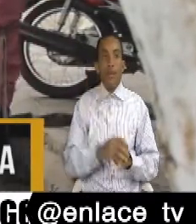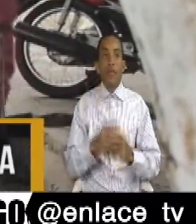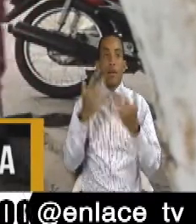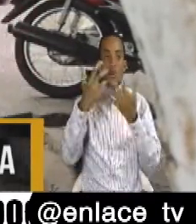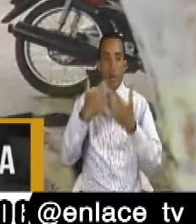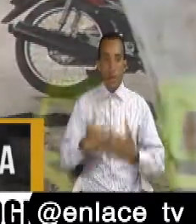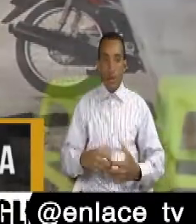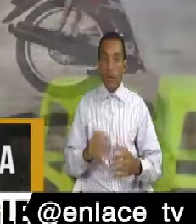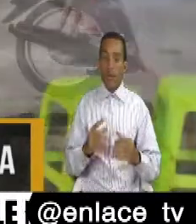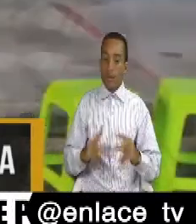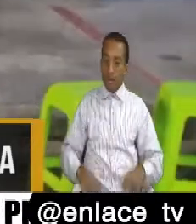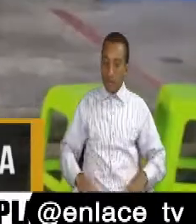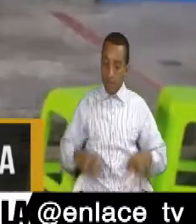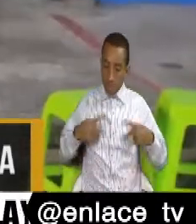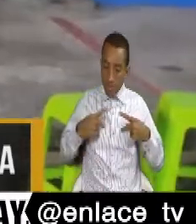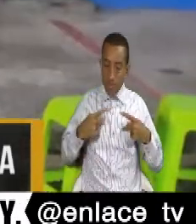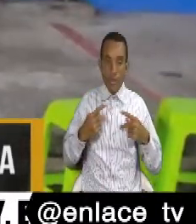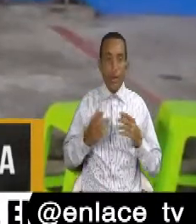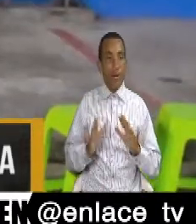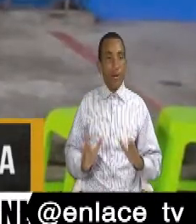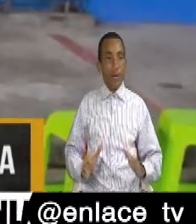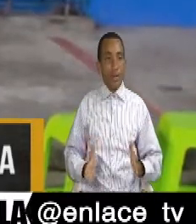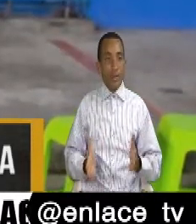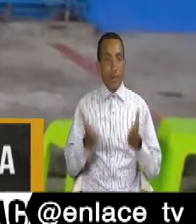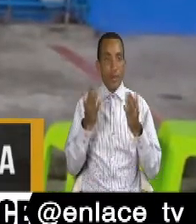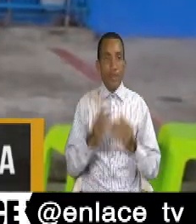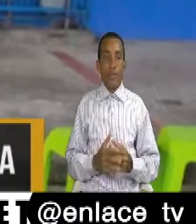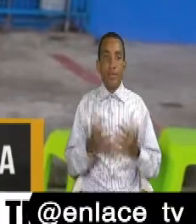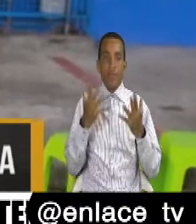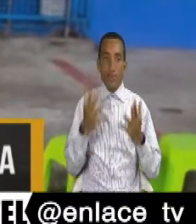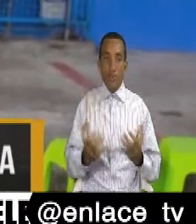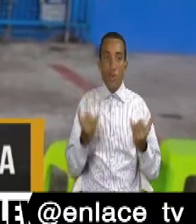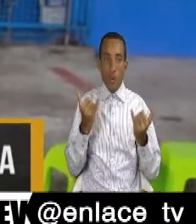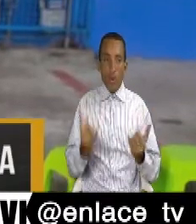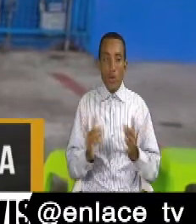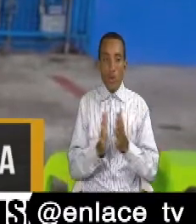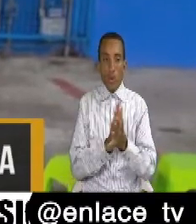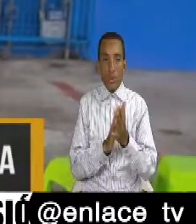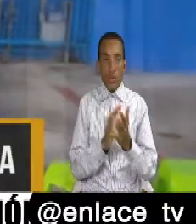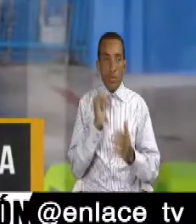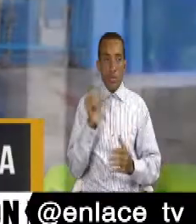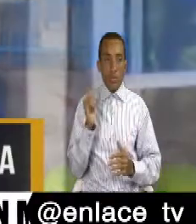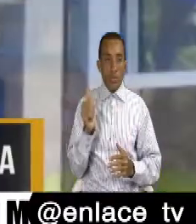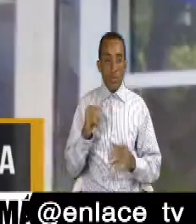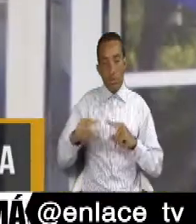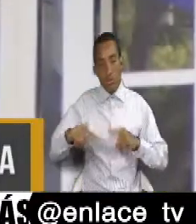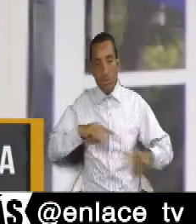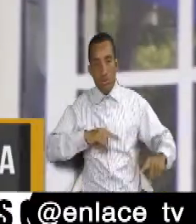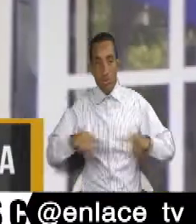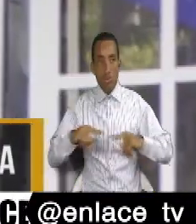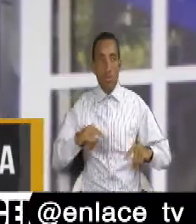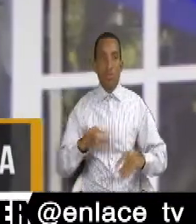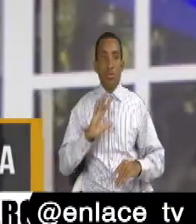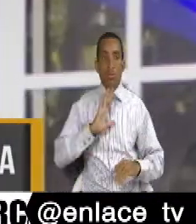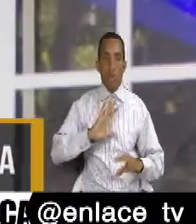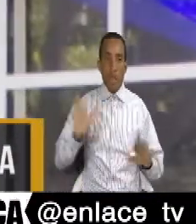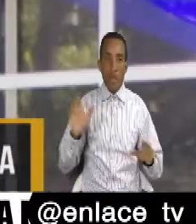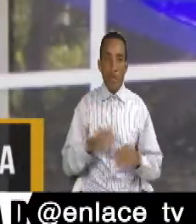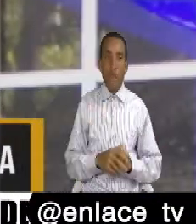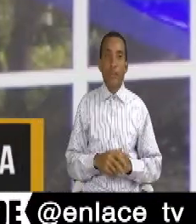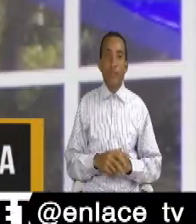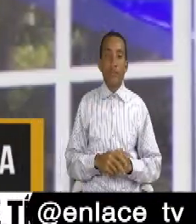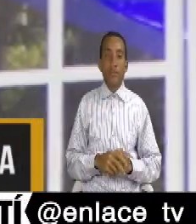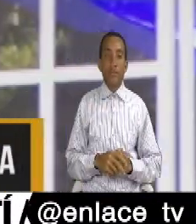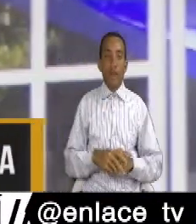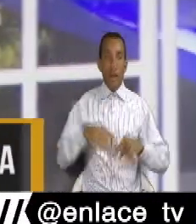mejorar su calidad de vida. Creyó en un sueño y hoy es artífice del mismo. logrando ya credibilidad en sus clientes. Ahora